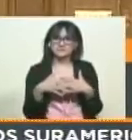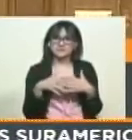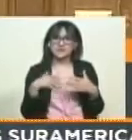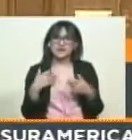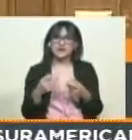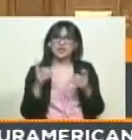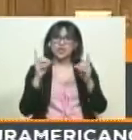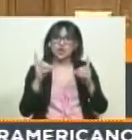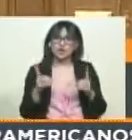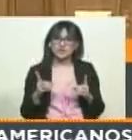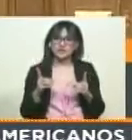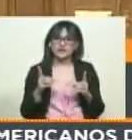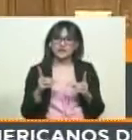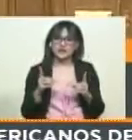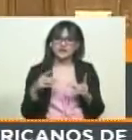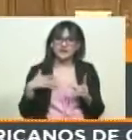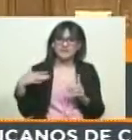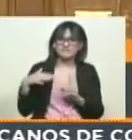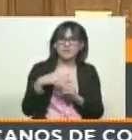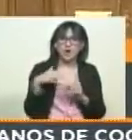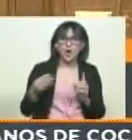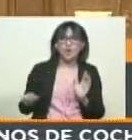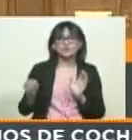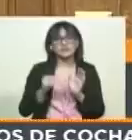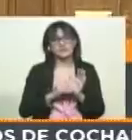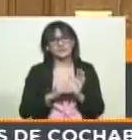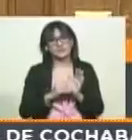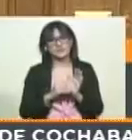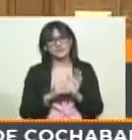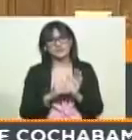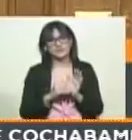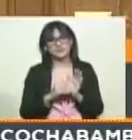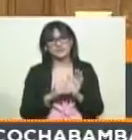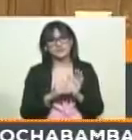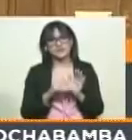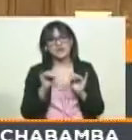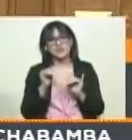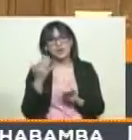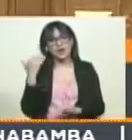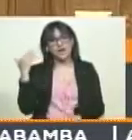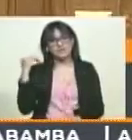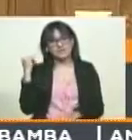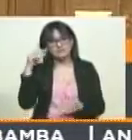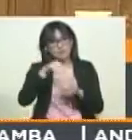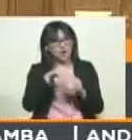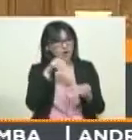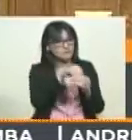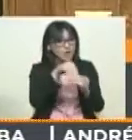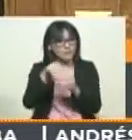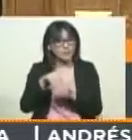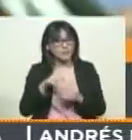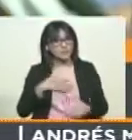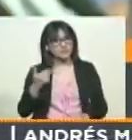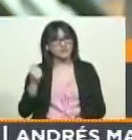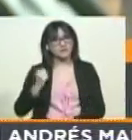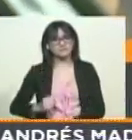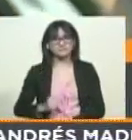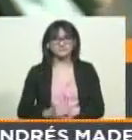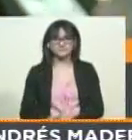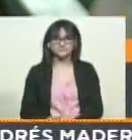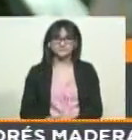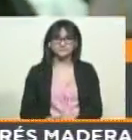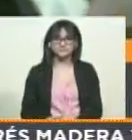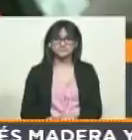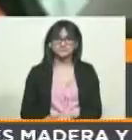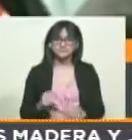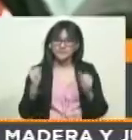agresiva doctrina Monroe que pretende retornar a la región a la época del intervencionismo. El contundente triunfo electoral